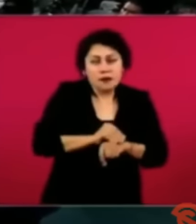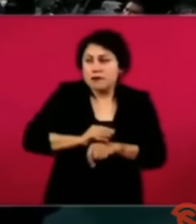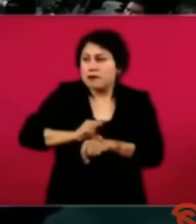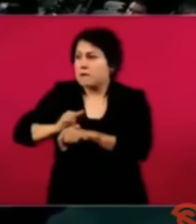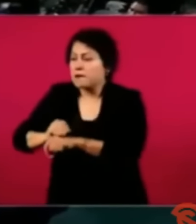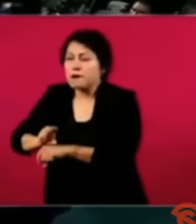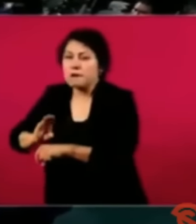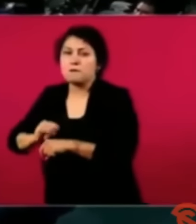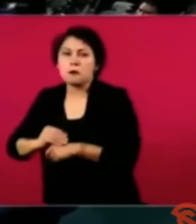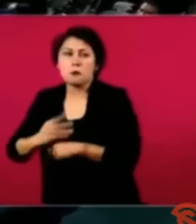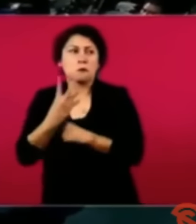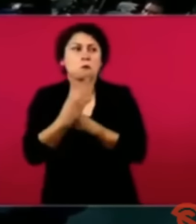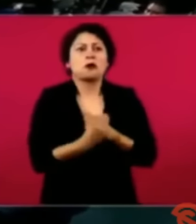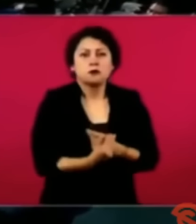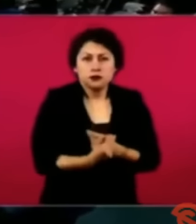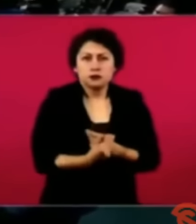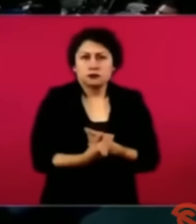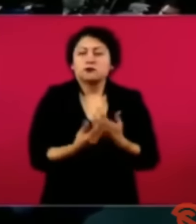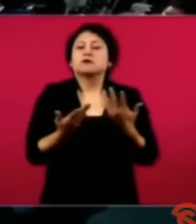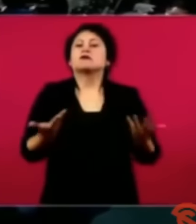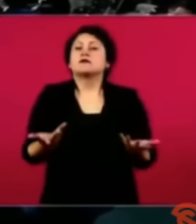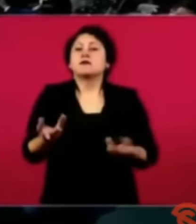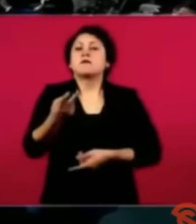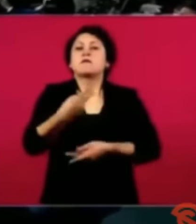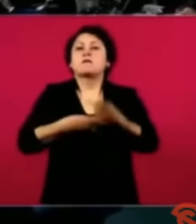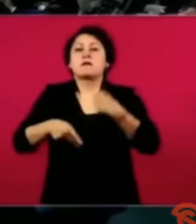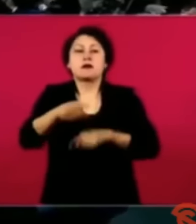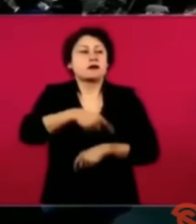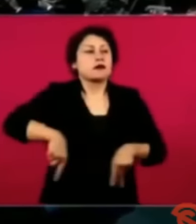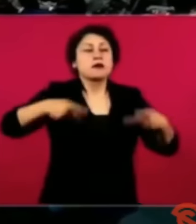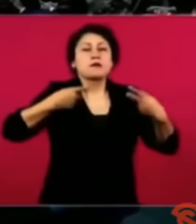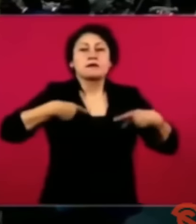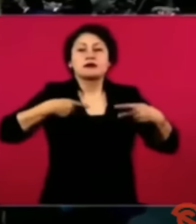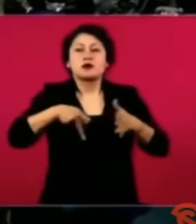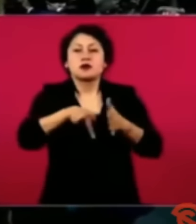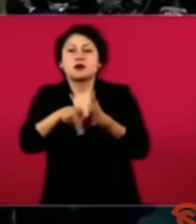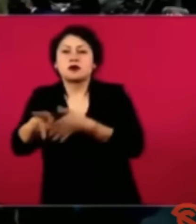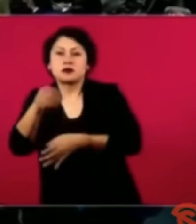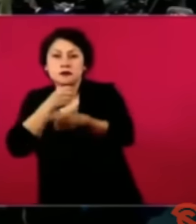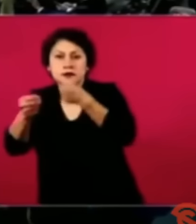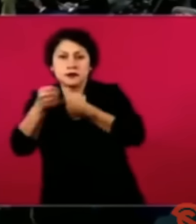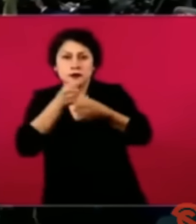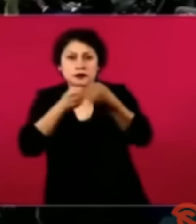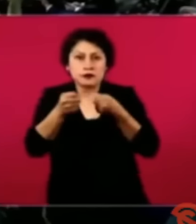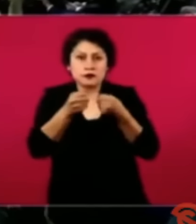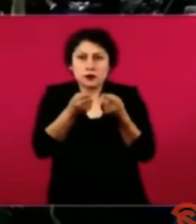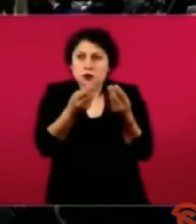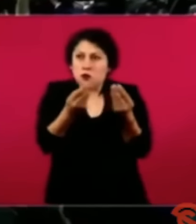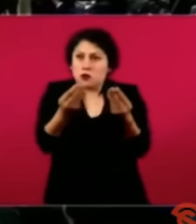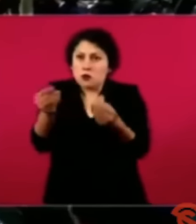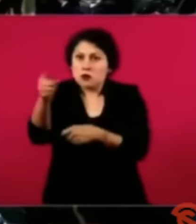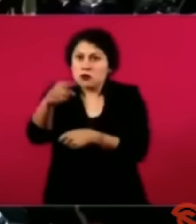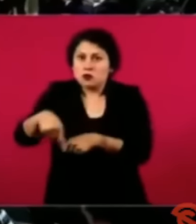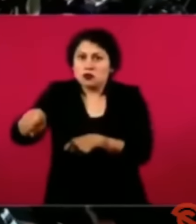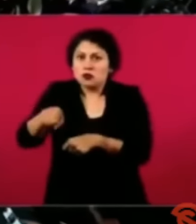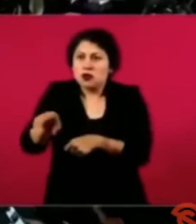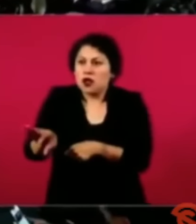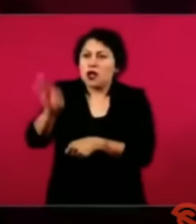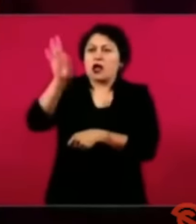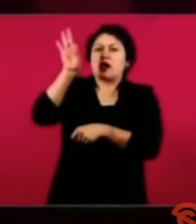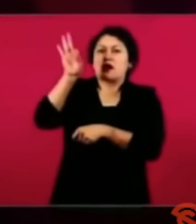lograron establecer una audiencia que hoy prefiere informarse con ustedes. Y les decía que no podemos sacarle la